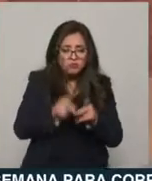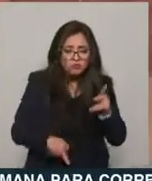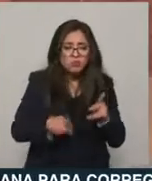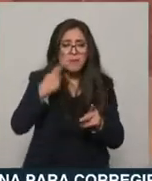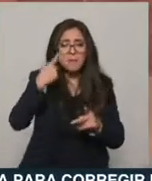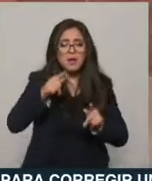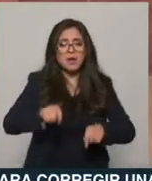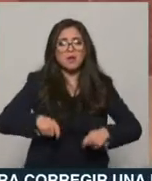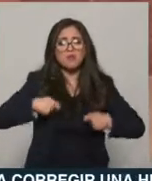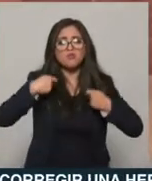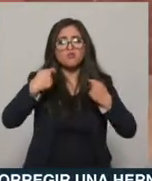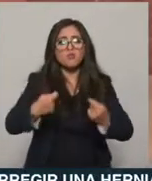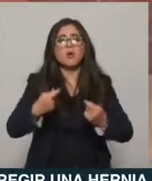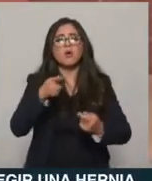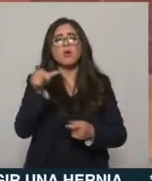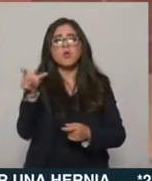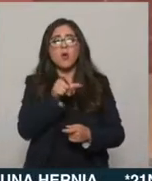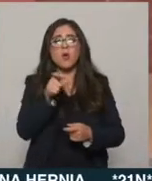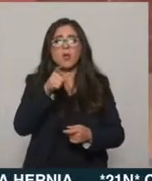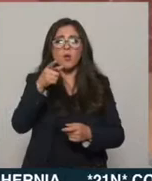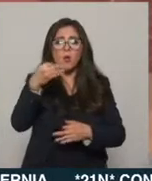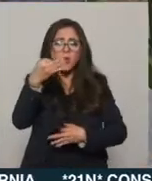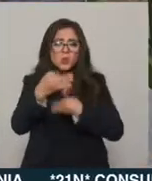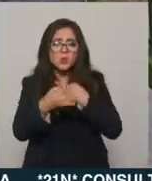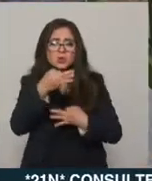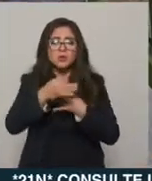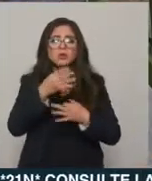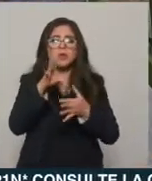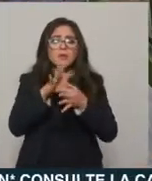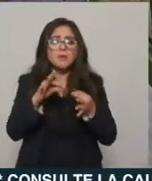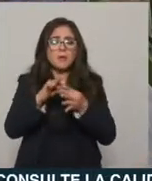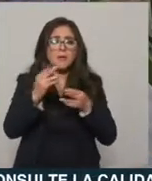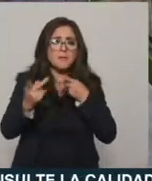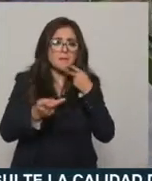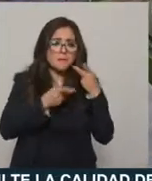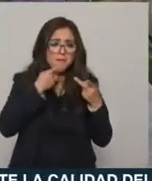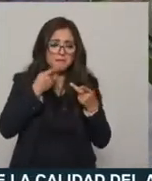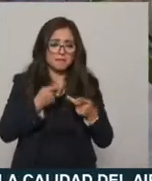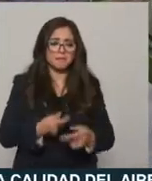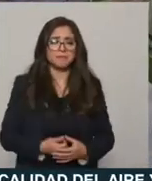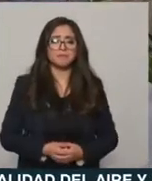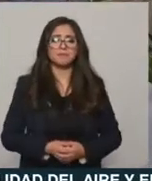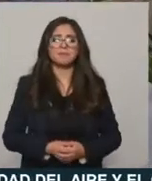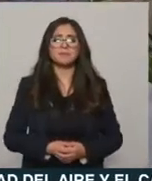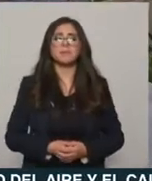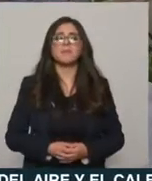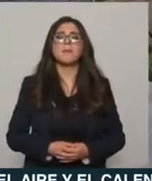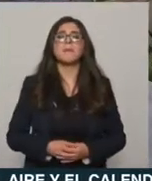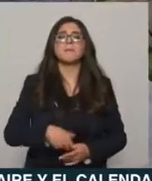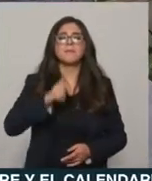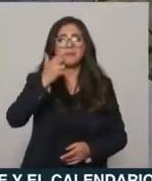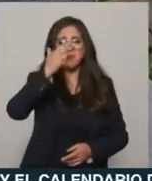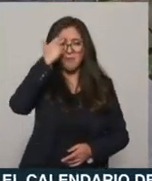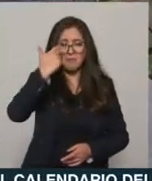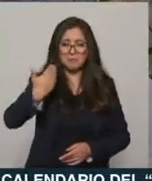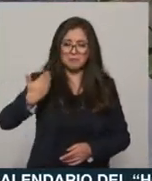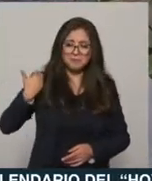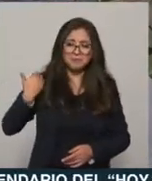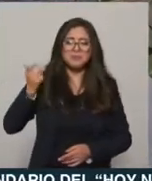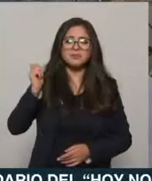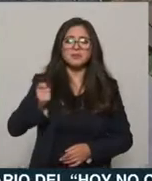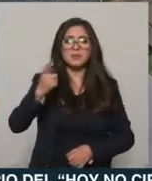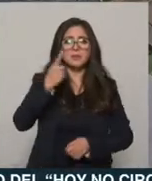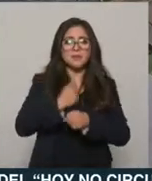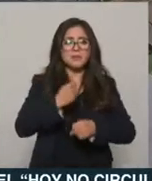la implementación de la oralidad en los juicios? El corte ha sido muy positivo. Primero, los tiempos que ya hablaba con anterioridad. De